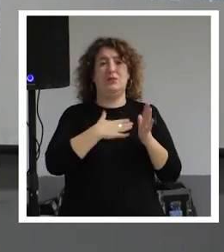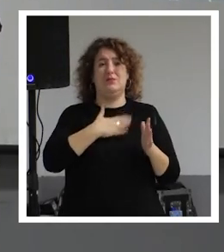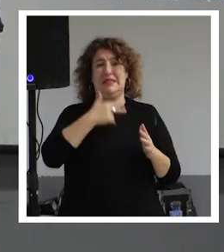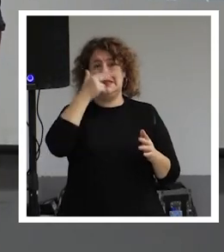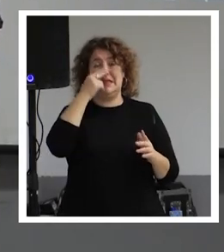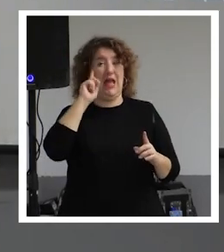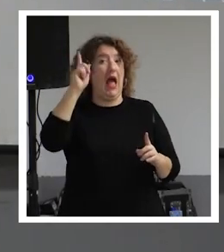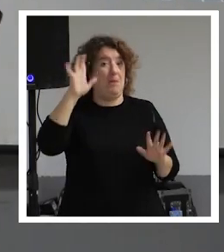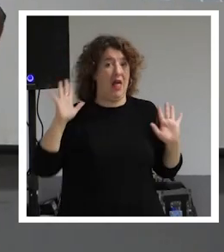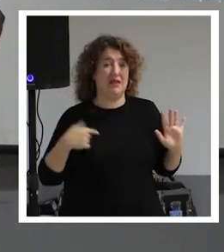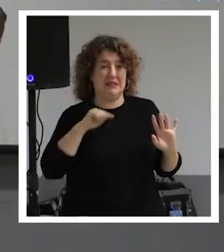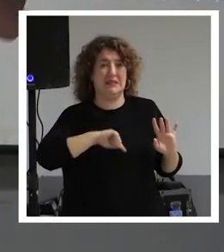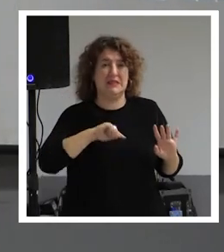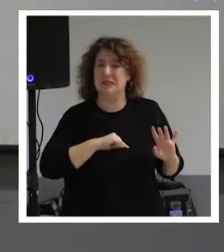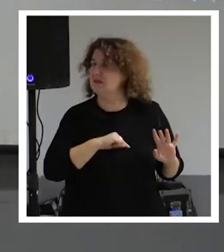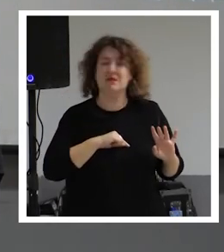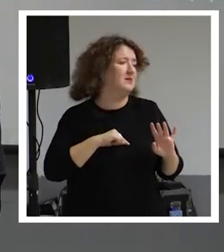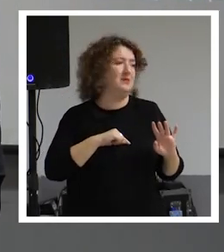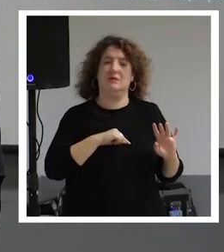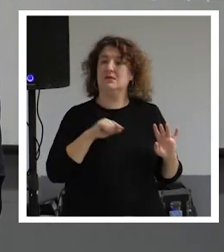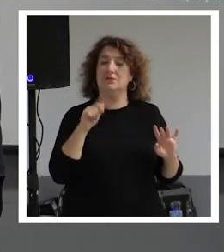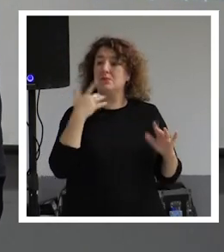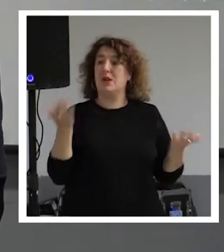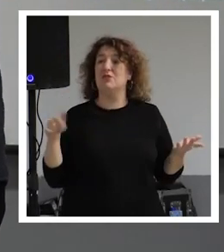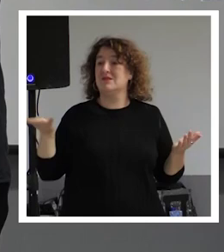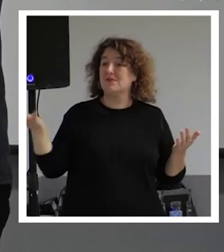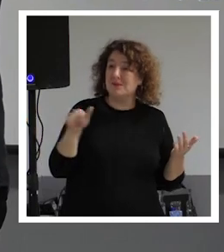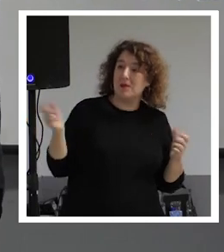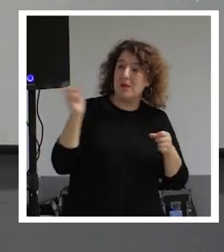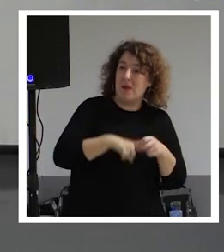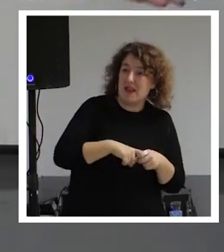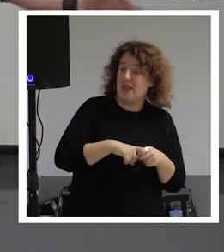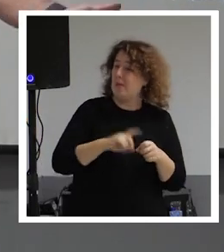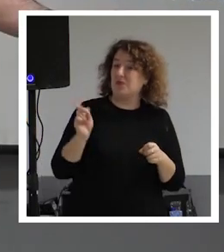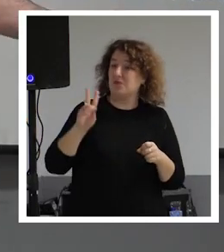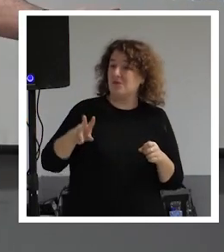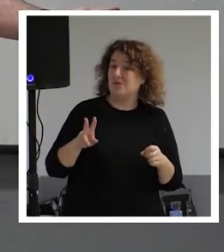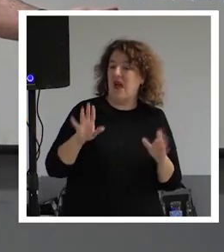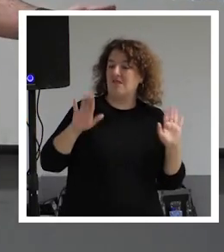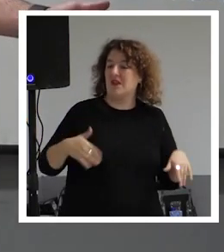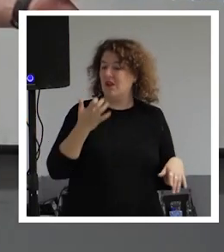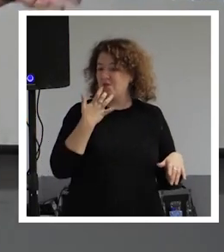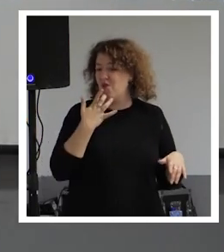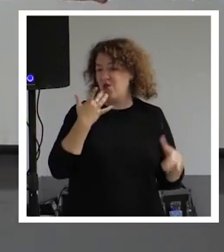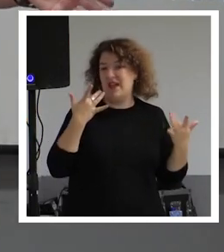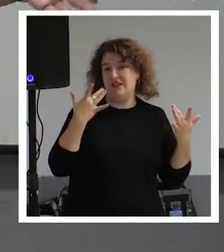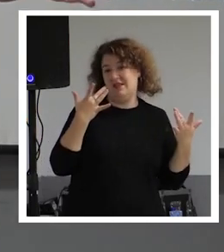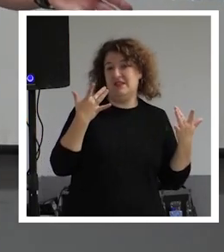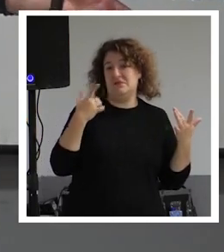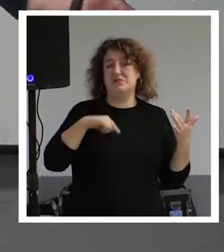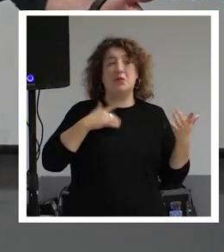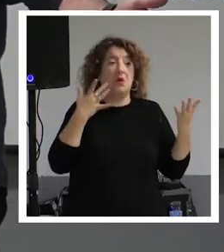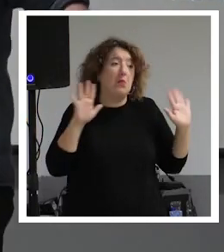ya está bien y yo creo que está bien que lo hicieran porque efectivamente el proyecto de alguna forma amenazaba su proyecto